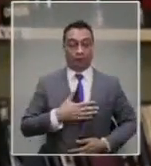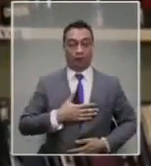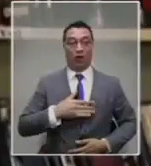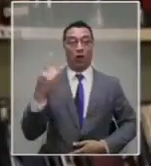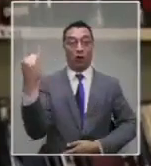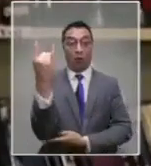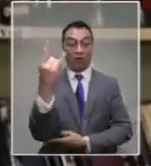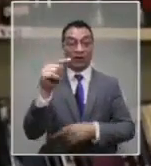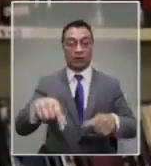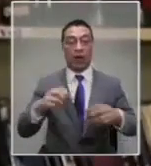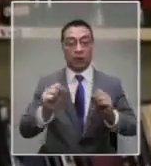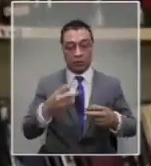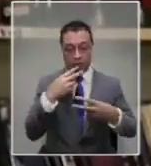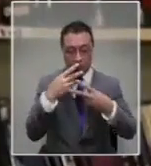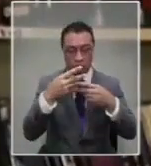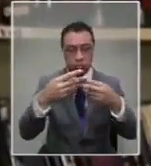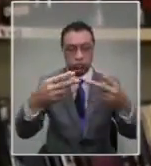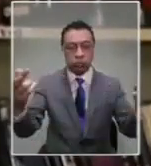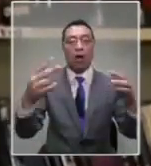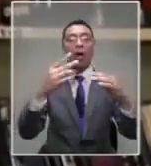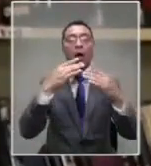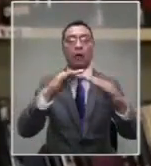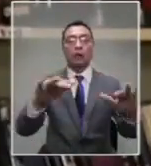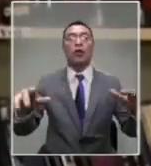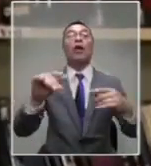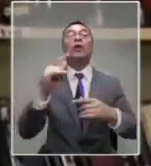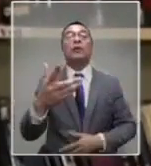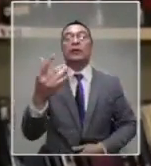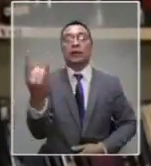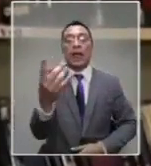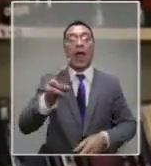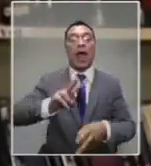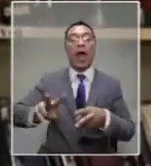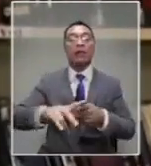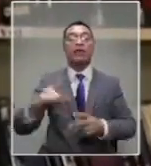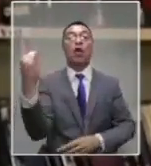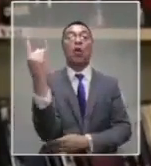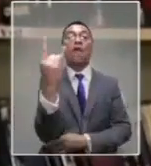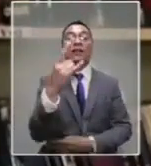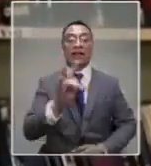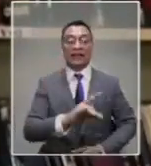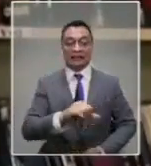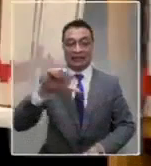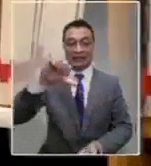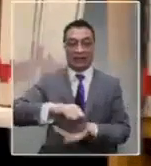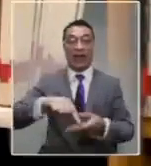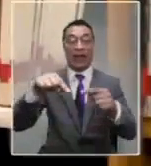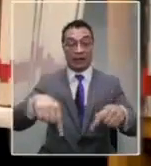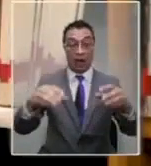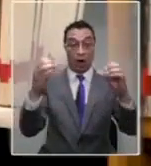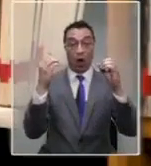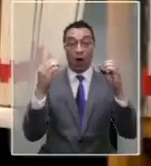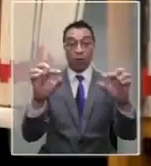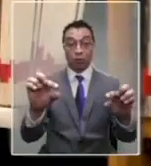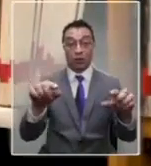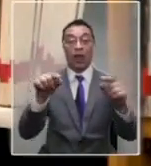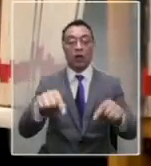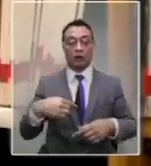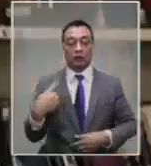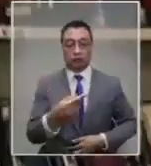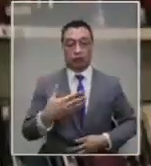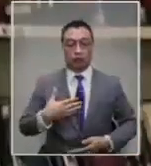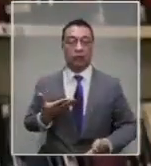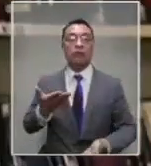de nuestra universidad, a través de la cual queremos dar a conocer el quehacer de la Universidad Central. En esta oportunidad nosotros